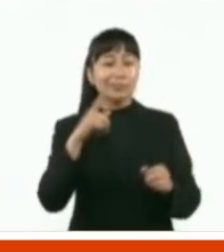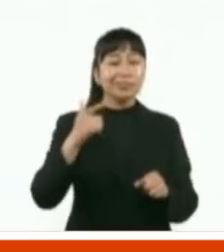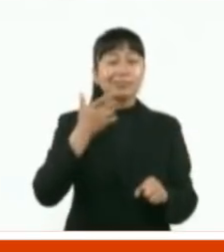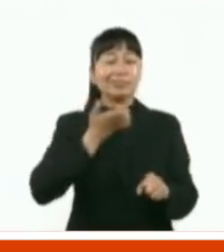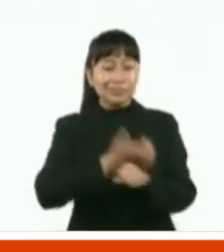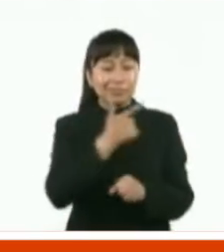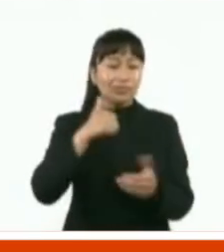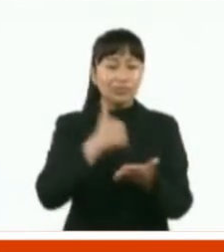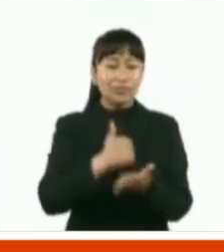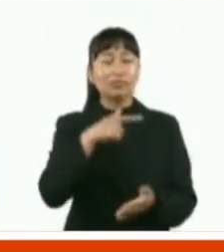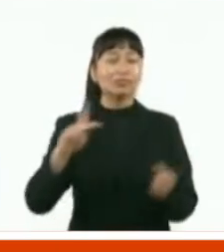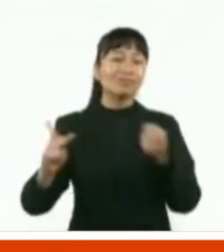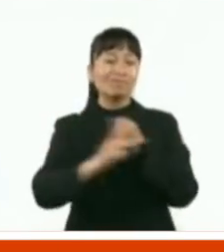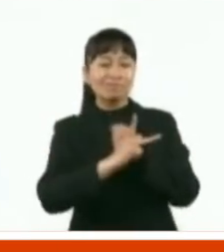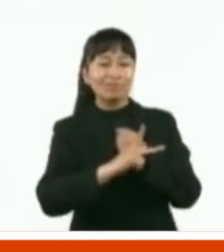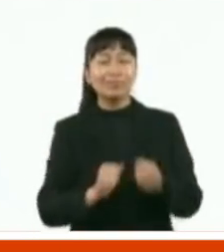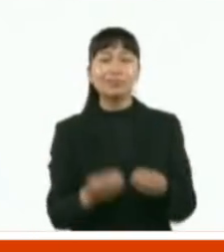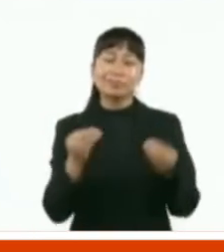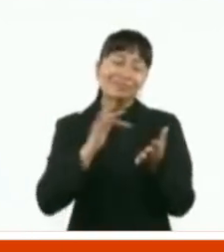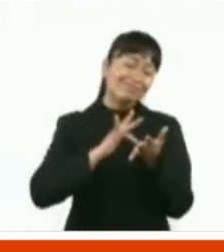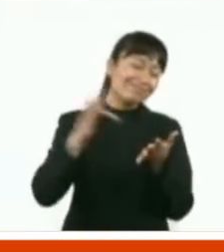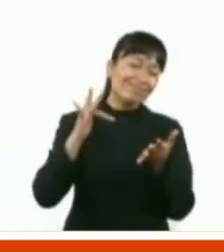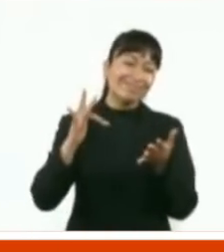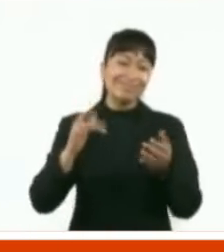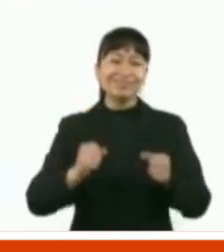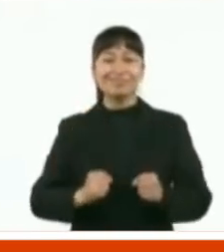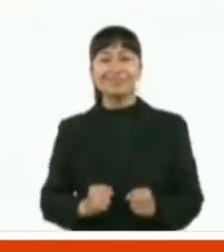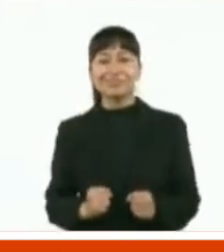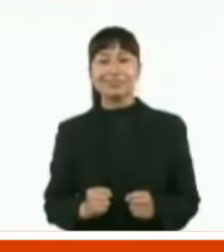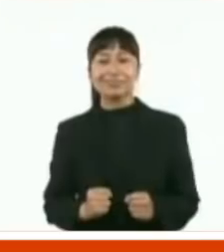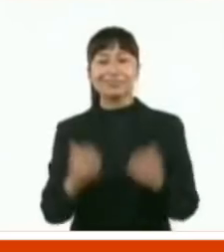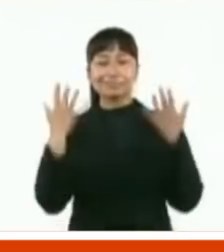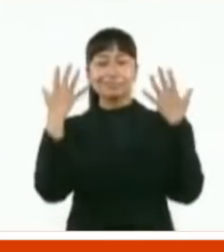su ciudad, su país. Muchísimas gracias.